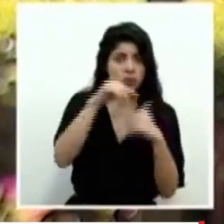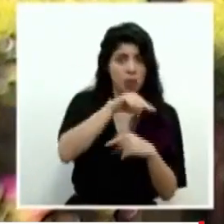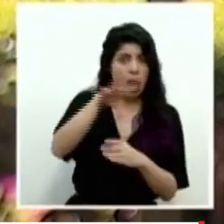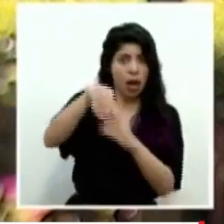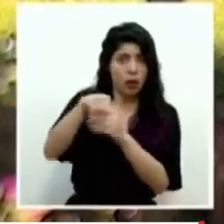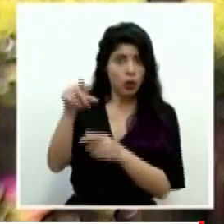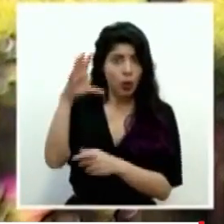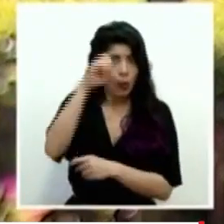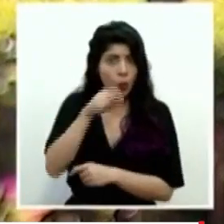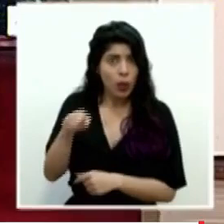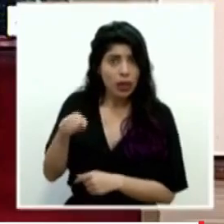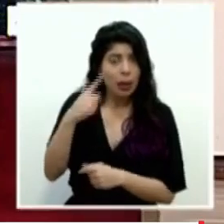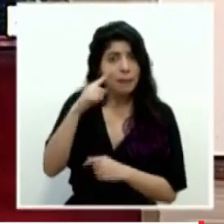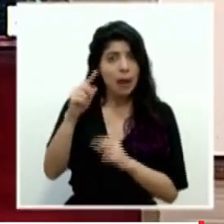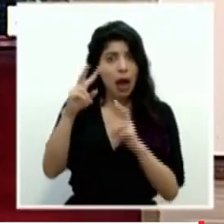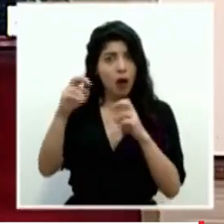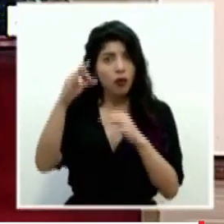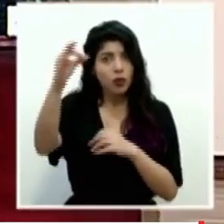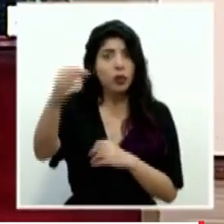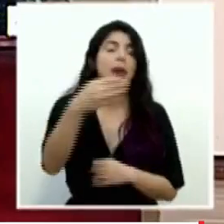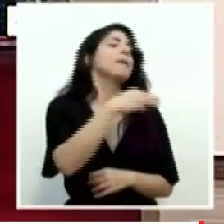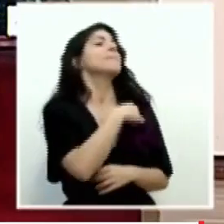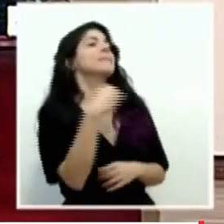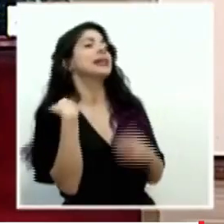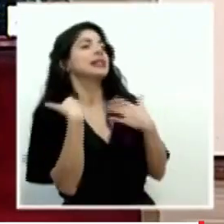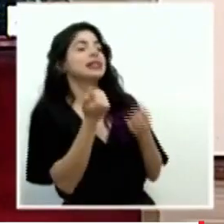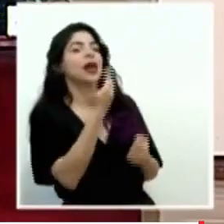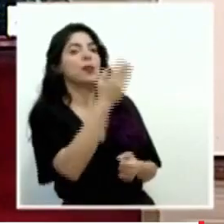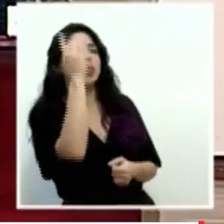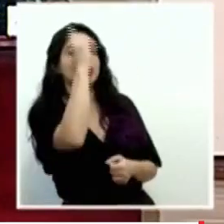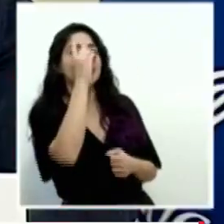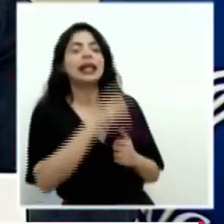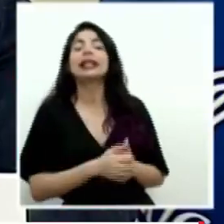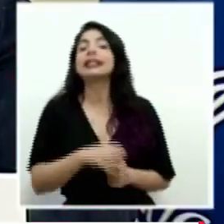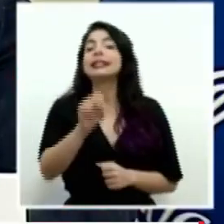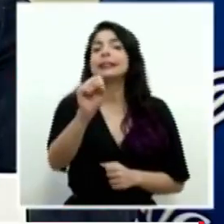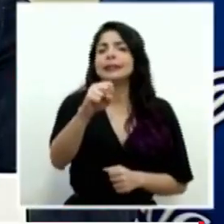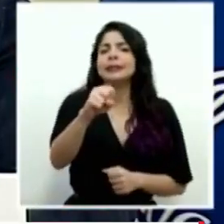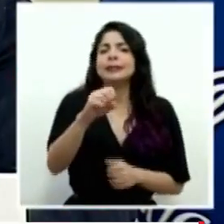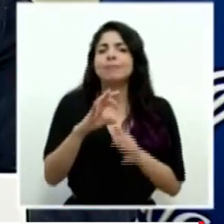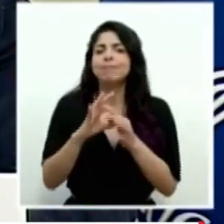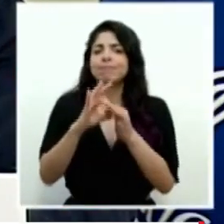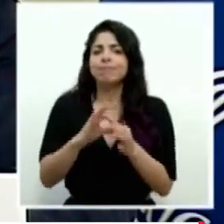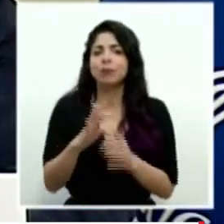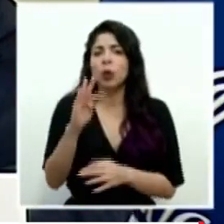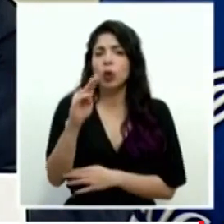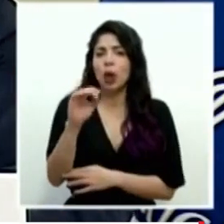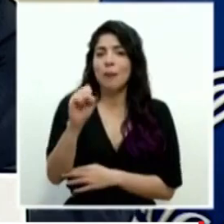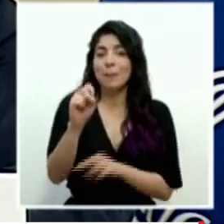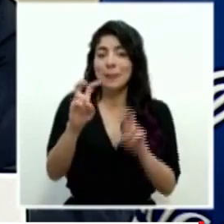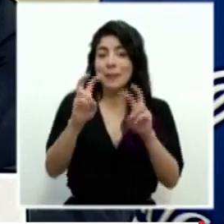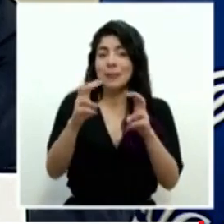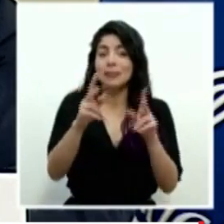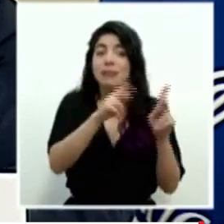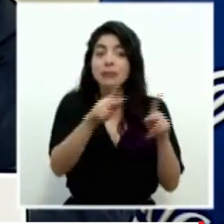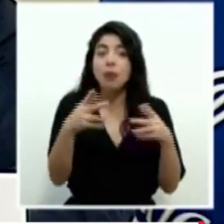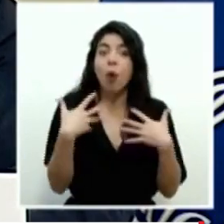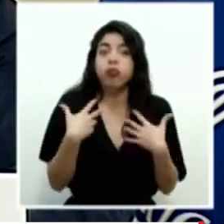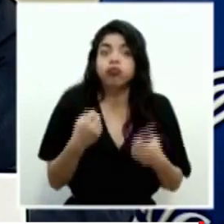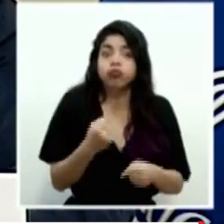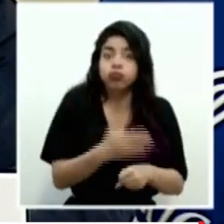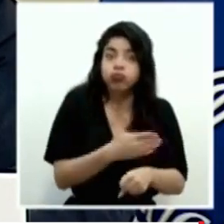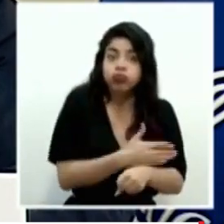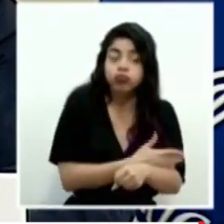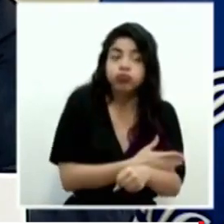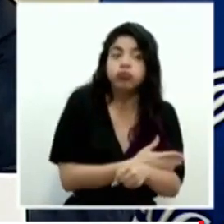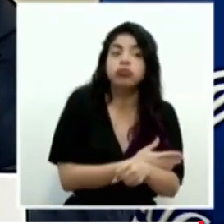restricciones? Ministro de Salud, el doctor Daniel Salas. Sí, con respecto, Tomás, al asunto del tema de recuperados y